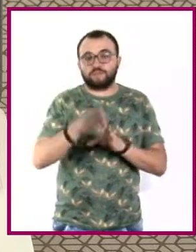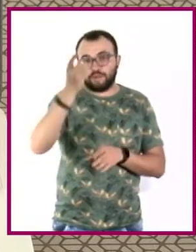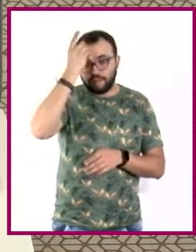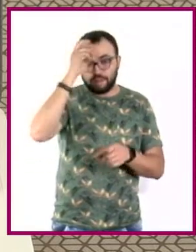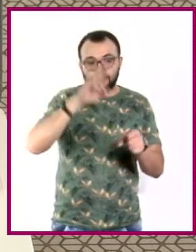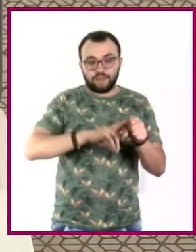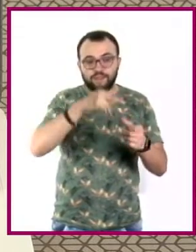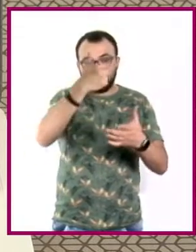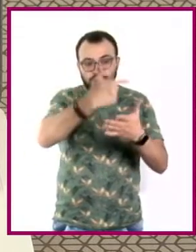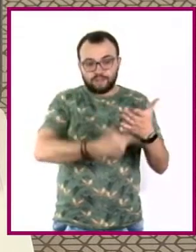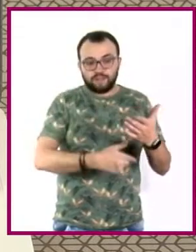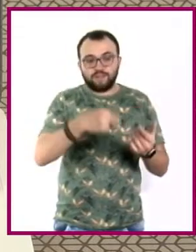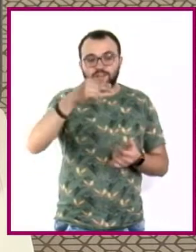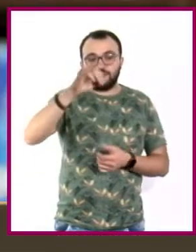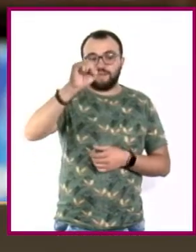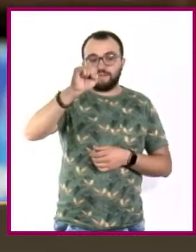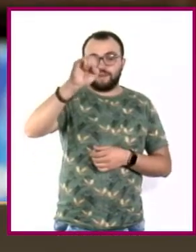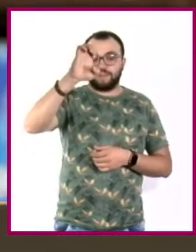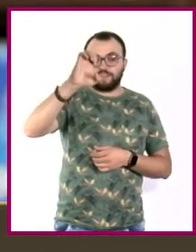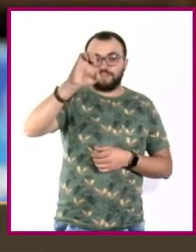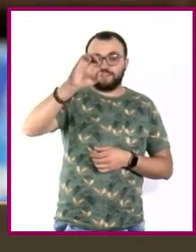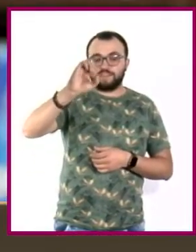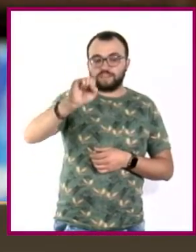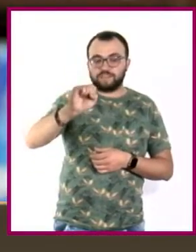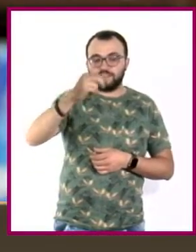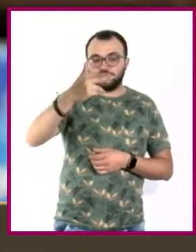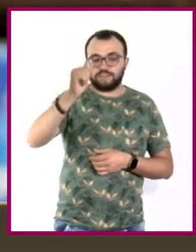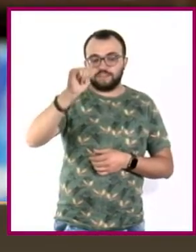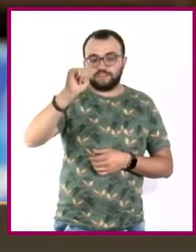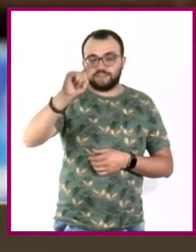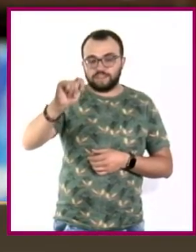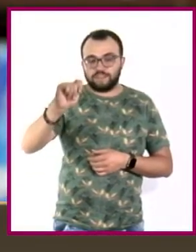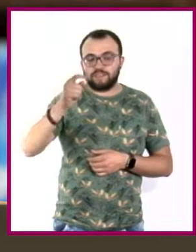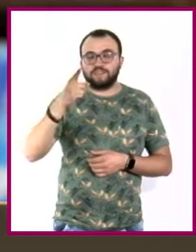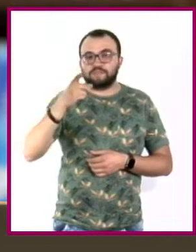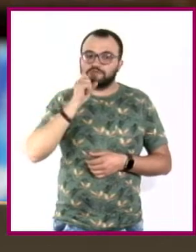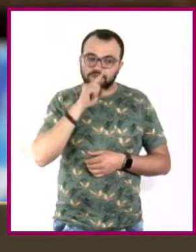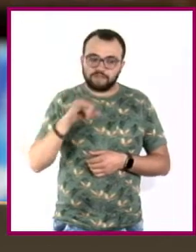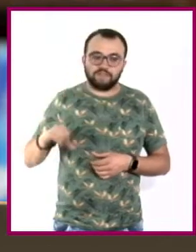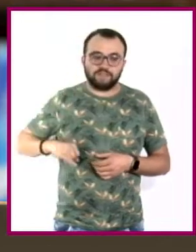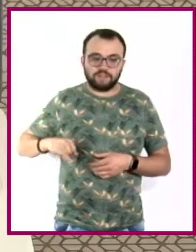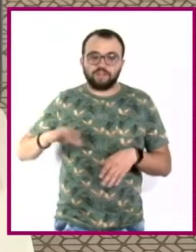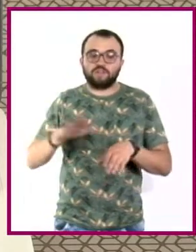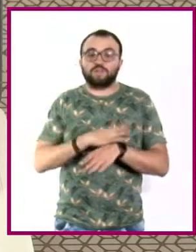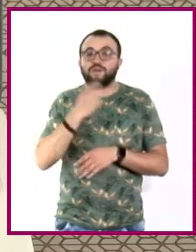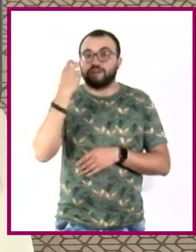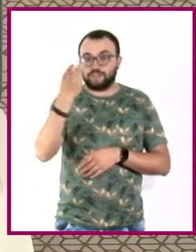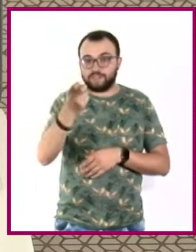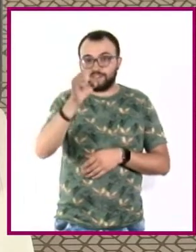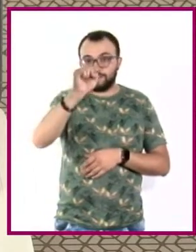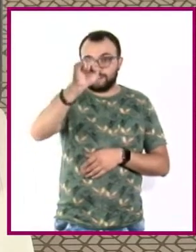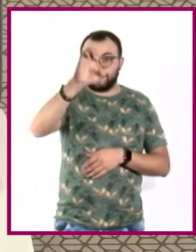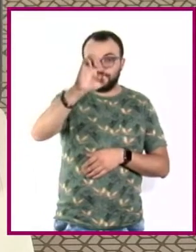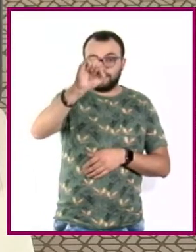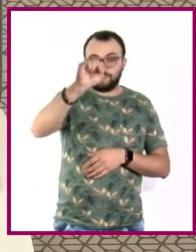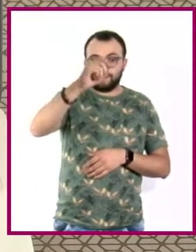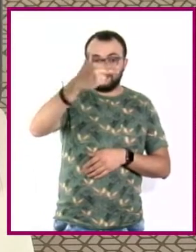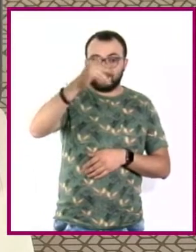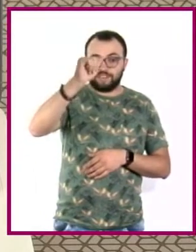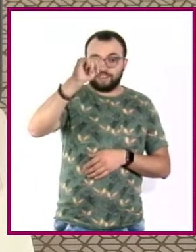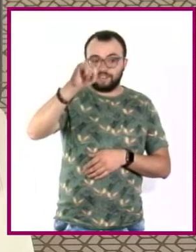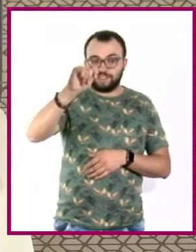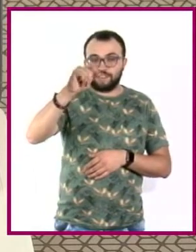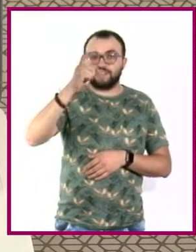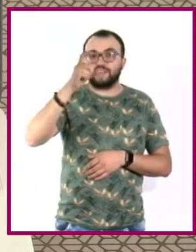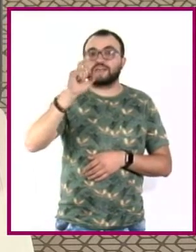se llama Seshat, que también es muy interesante porque Seshat es la diosa de